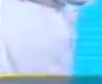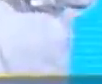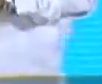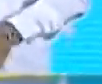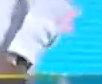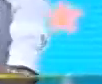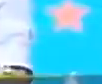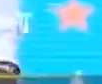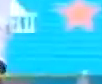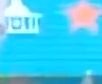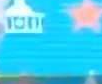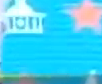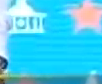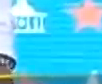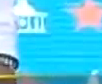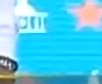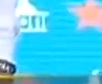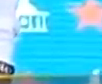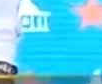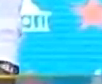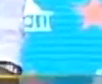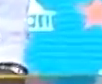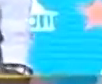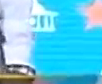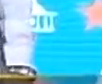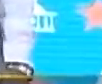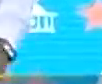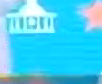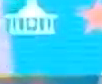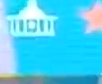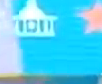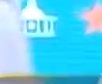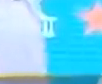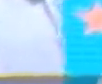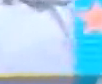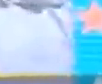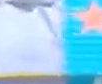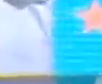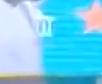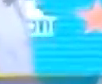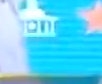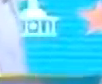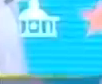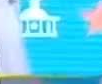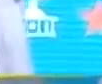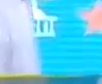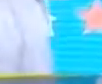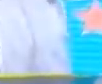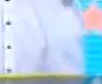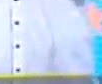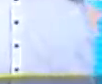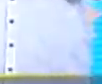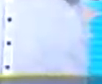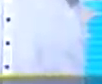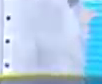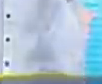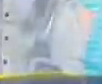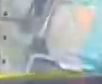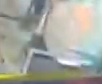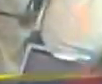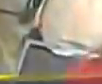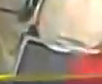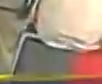la institucionalidad democrática debido a lo que fue ese nefasto periodo histórico del año